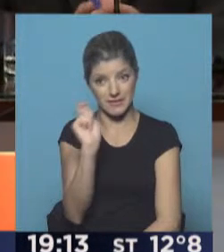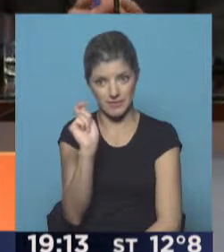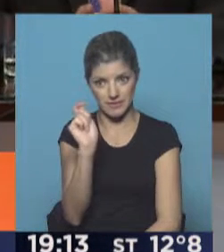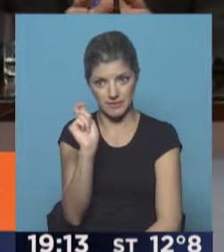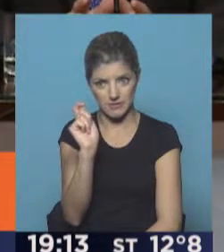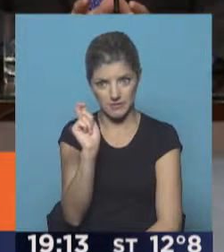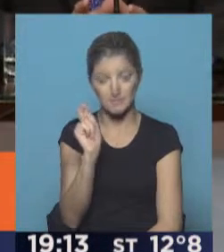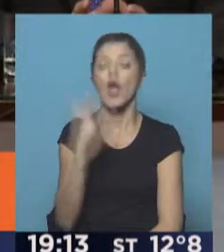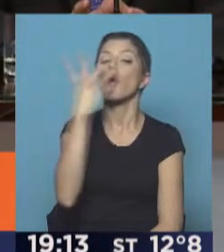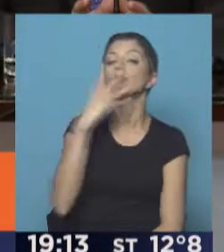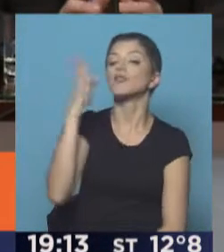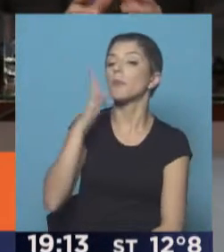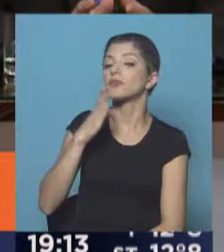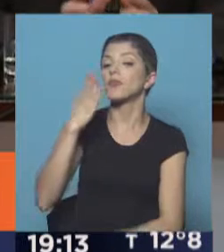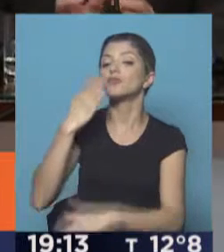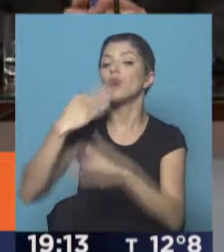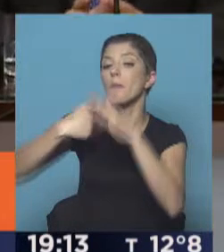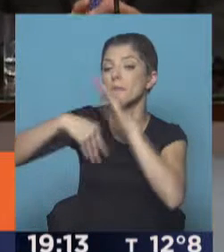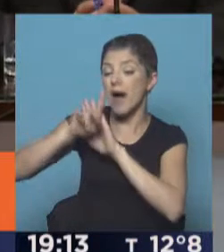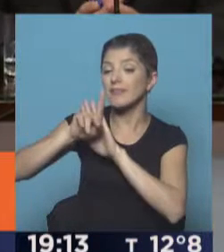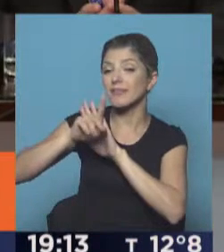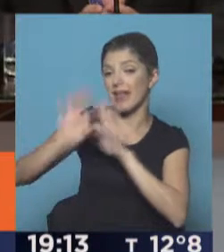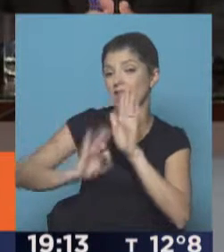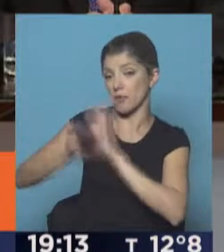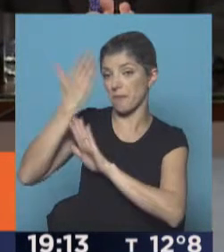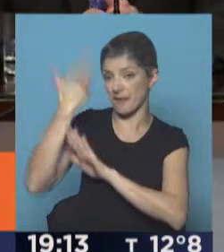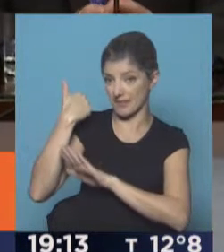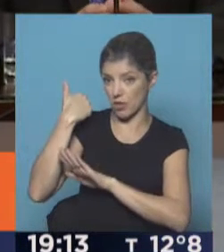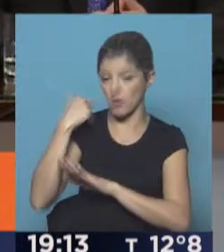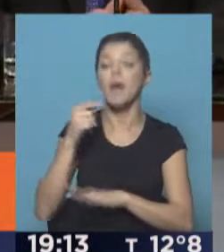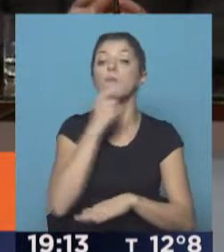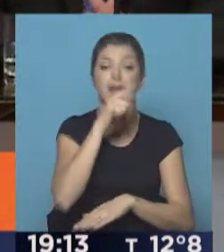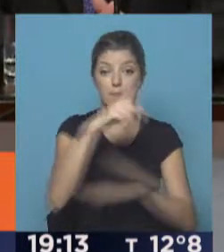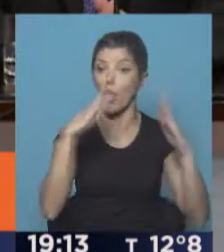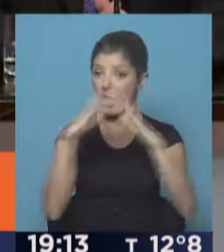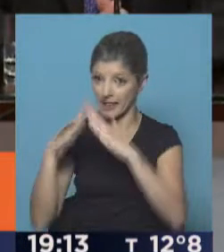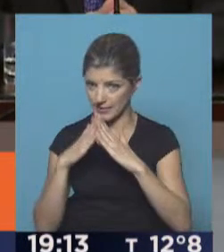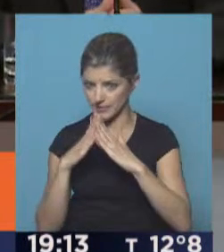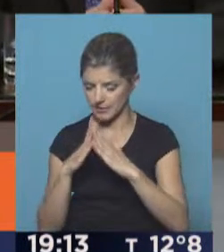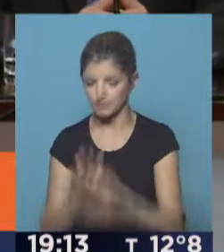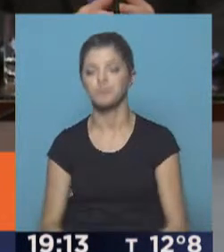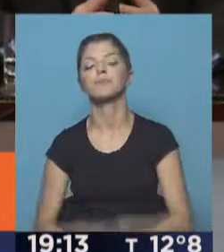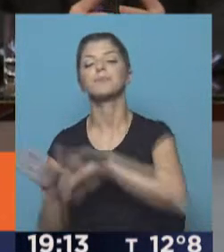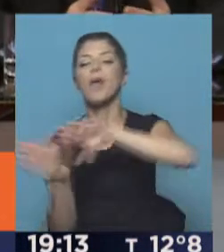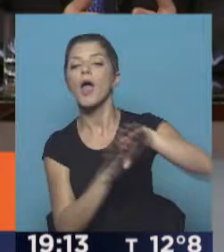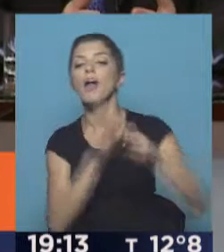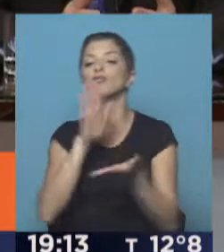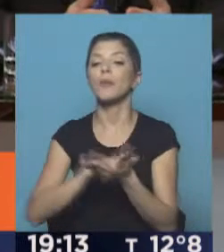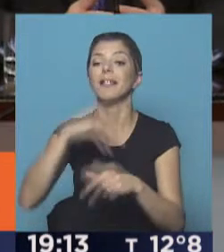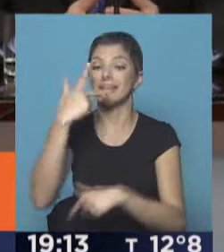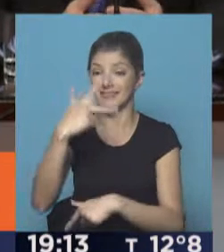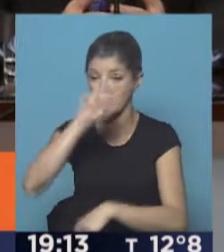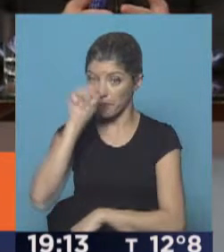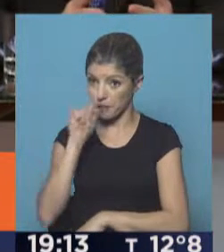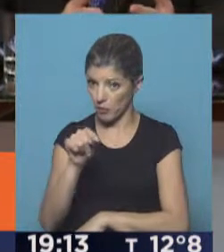que el 400% superior el caso del cliente residencial. Y con respecto a la tercera pregunta vinculada a cuándo vamos